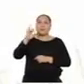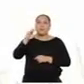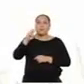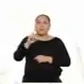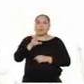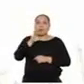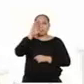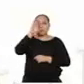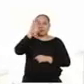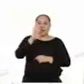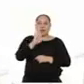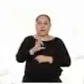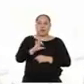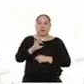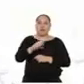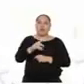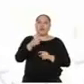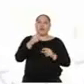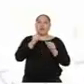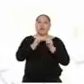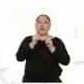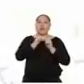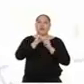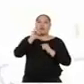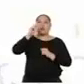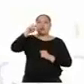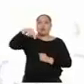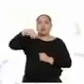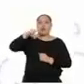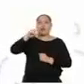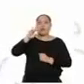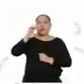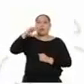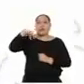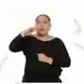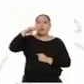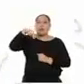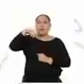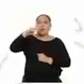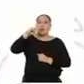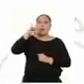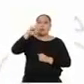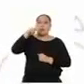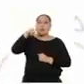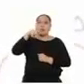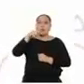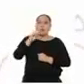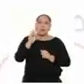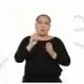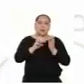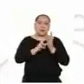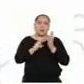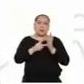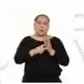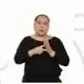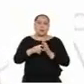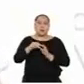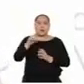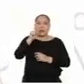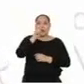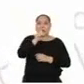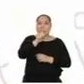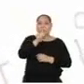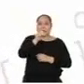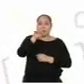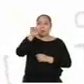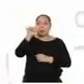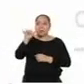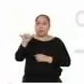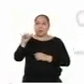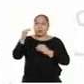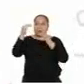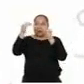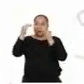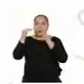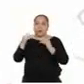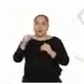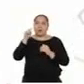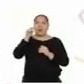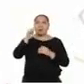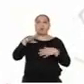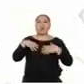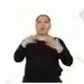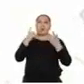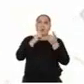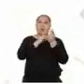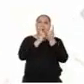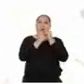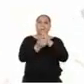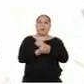y F son los términos independientes. Esto significa que los valores de X y Y son los que pueden ir